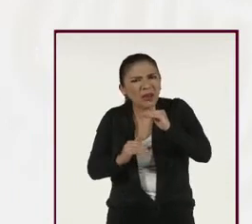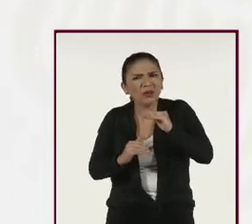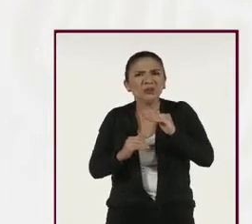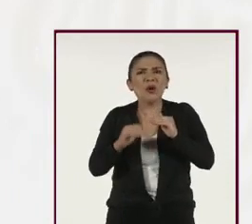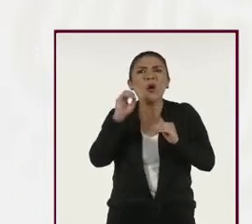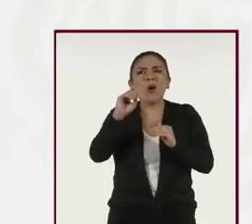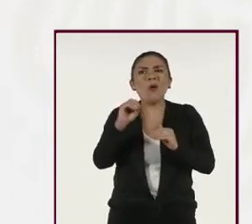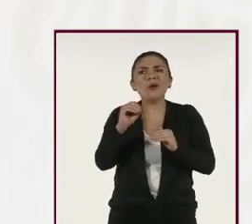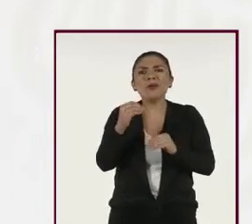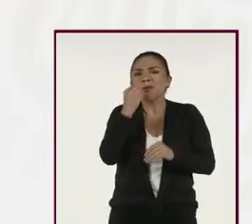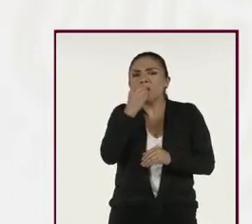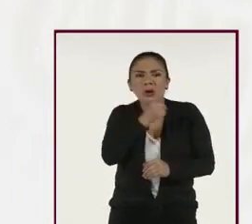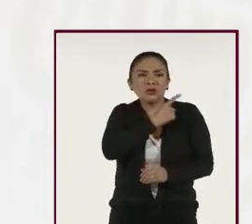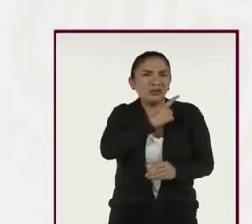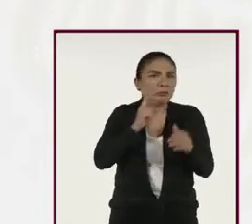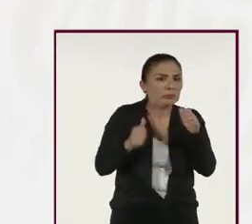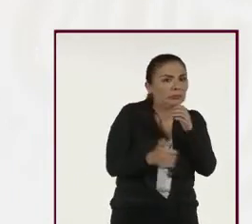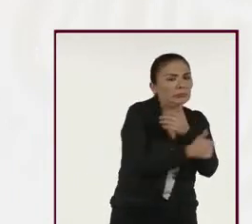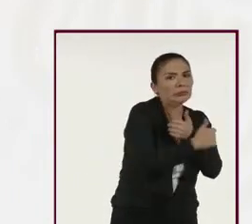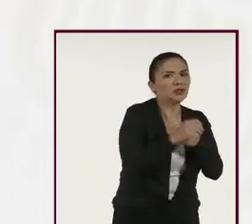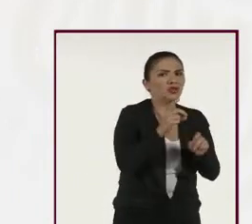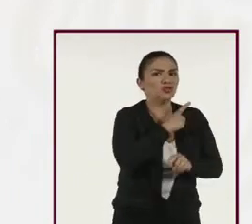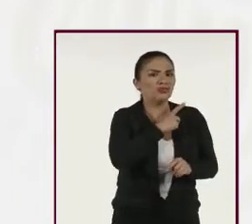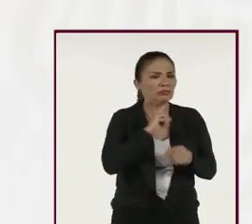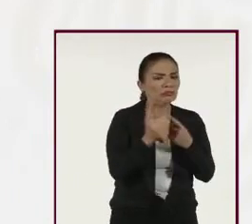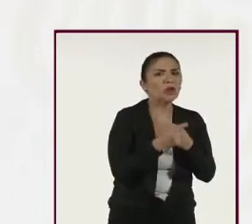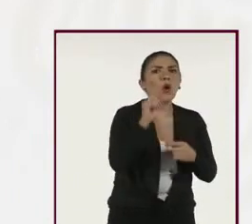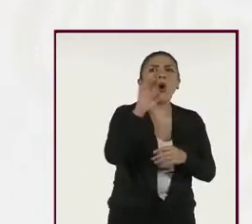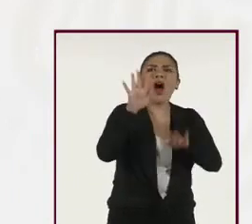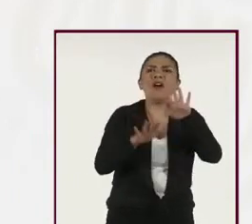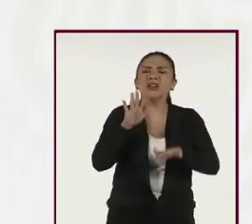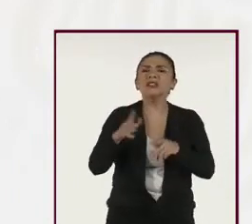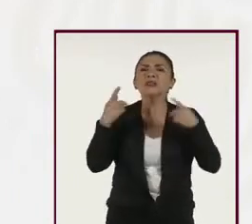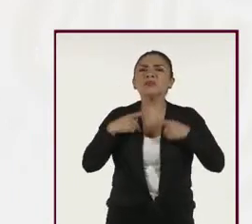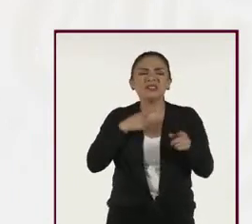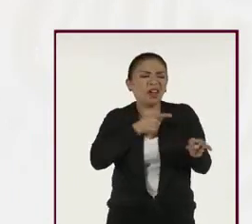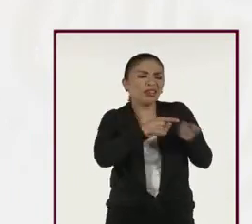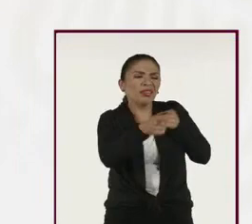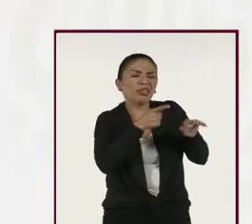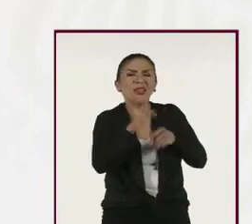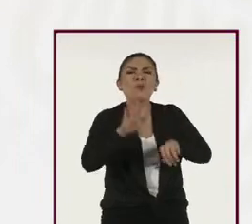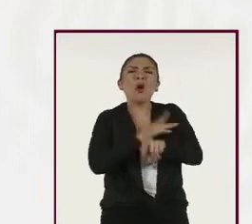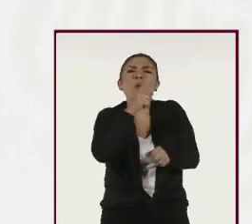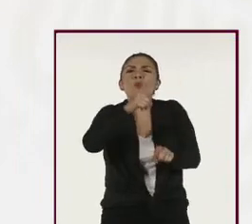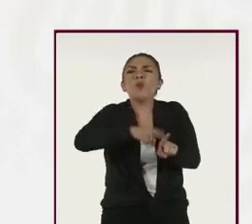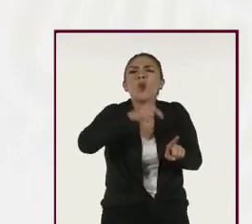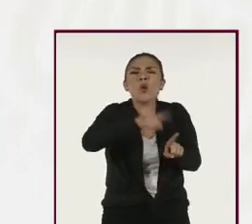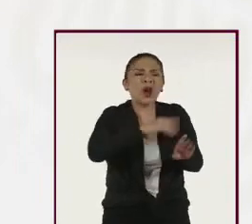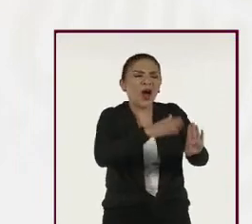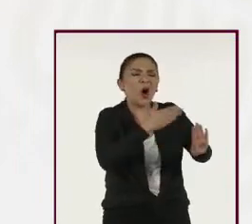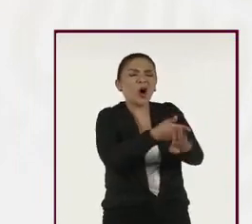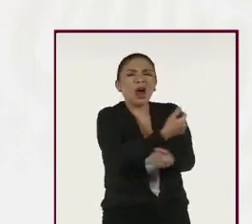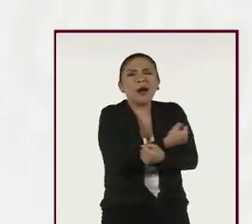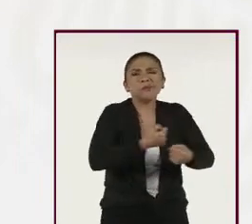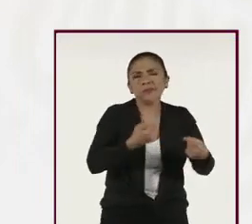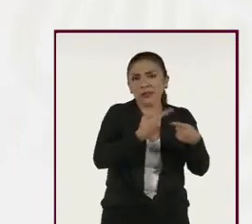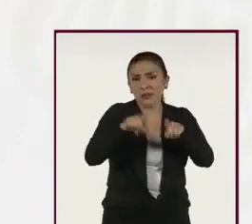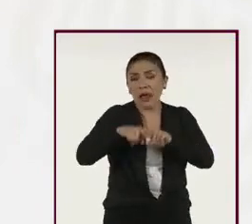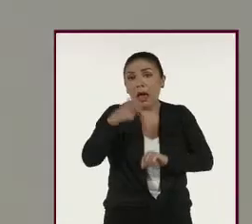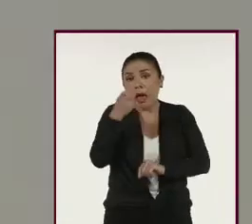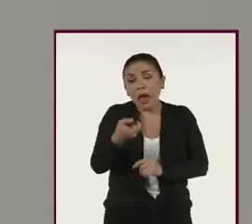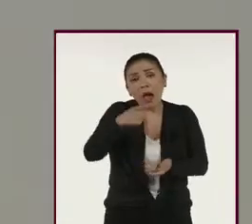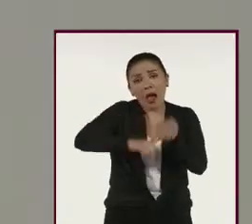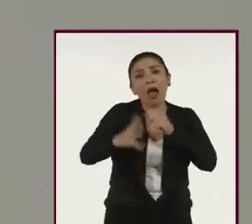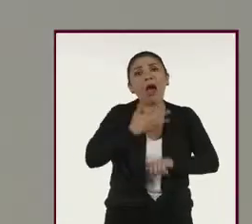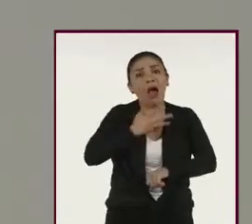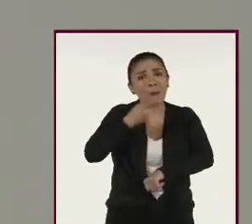que se esconden para comer o donde llega a haber acoso escolar por la corporalidad, eso ya nos hablaría de que estamos ante una situación de